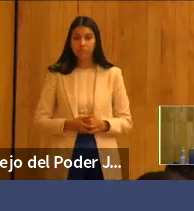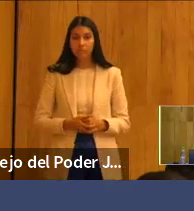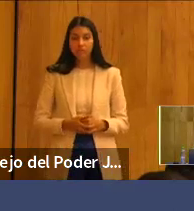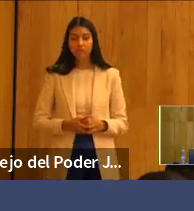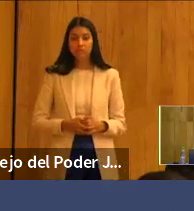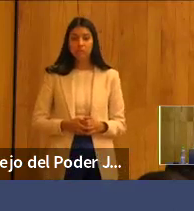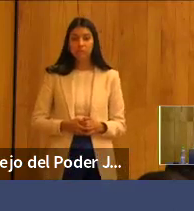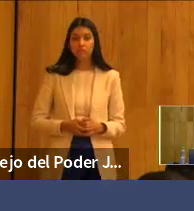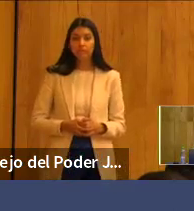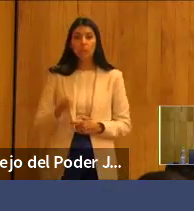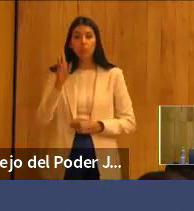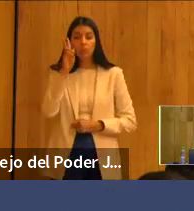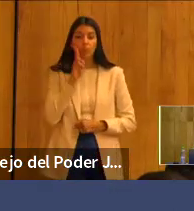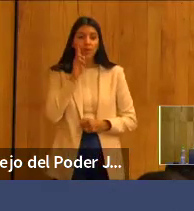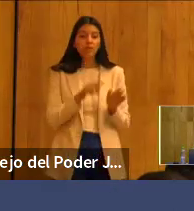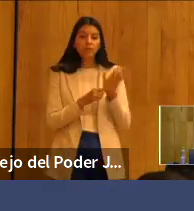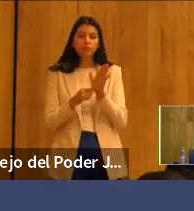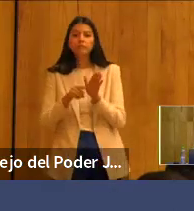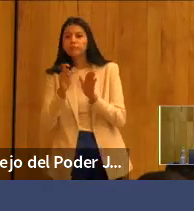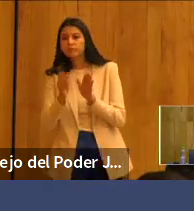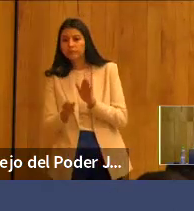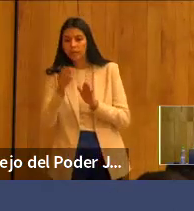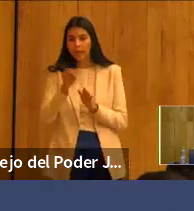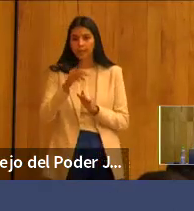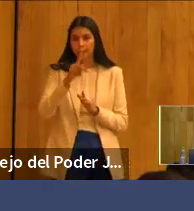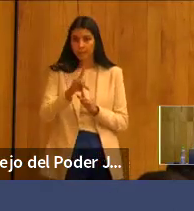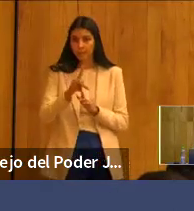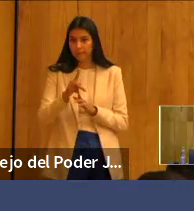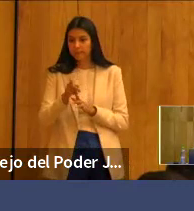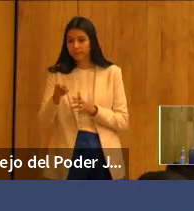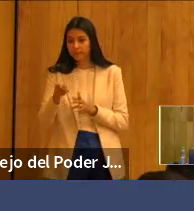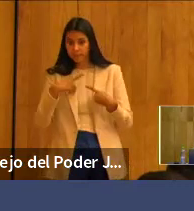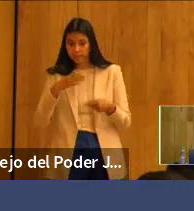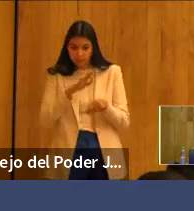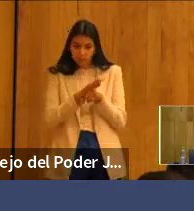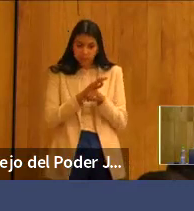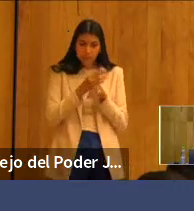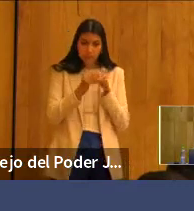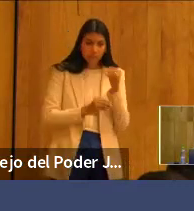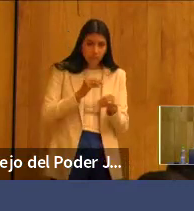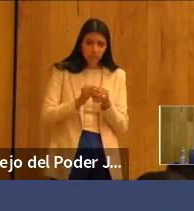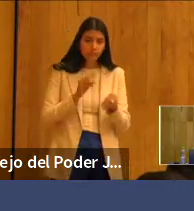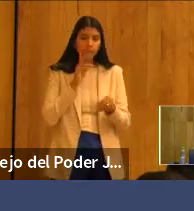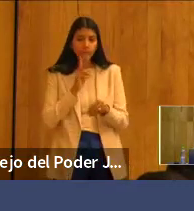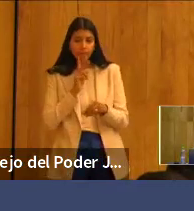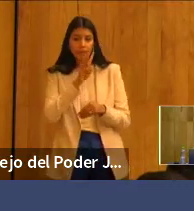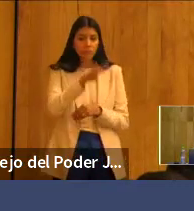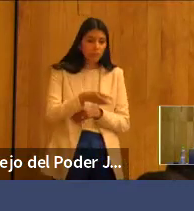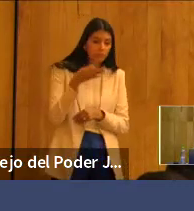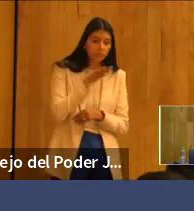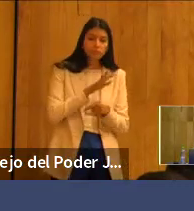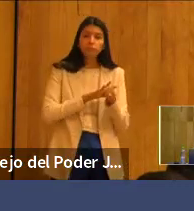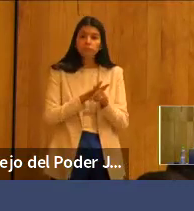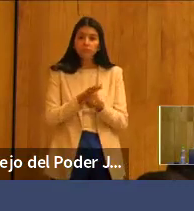La carga de la prueba, Ministerio Público, la pretensión de la defensa afectar la credibilidad de la información de